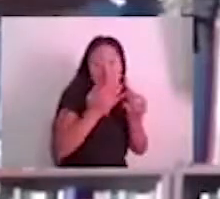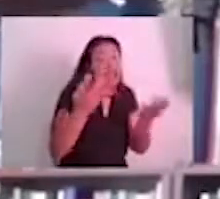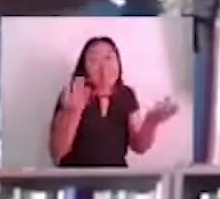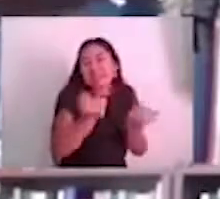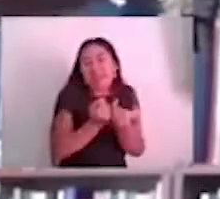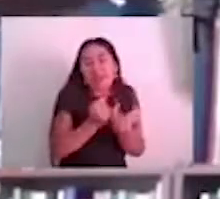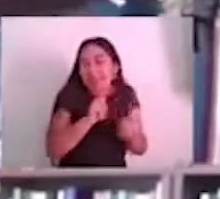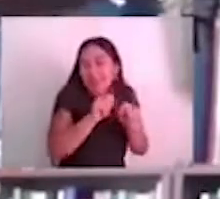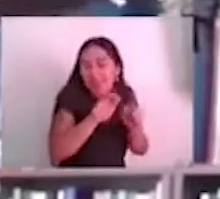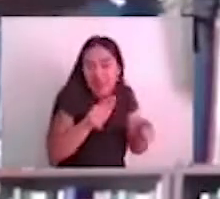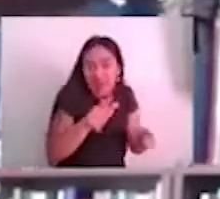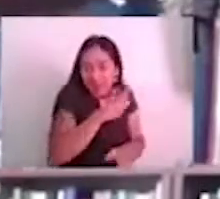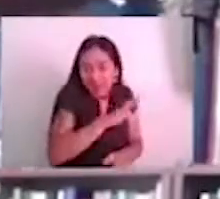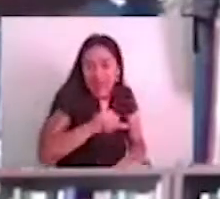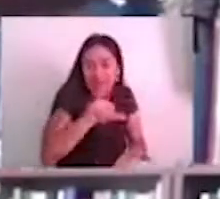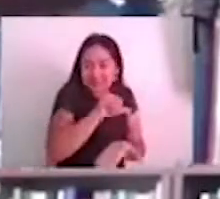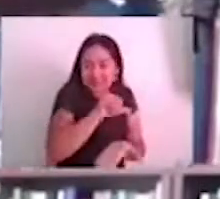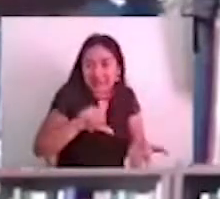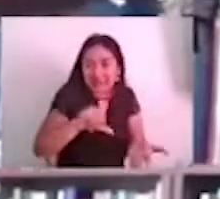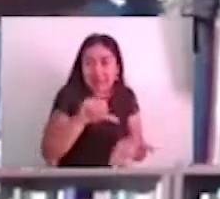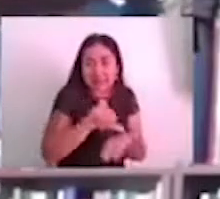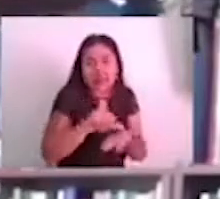Lamentablemente las zonas arqueológicas de Tlaxcala